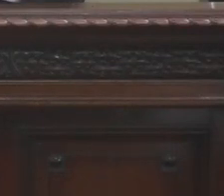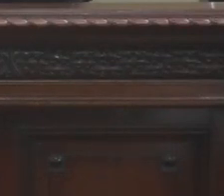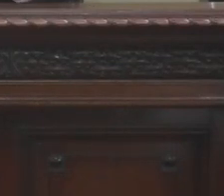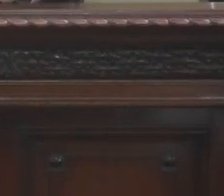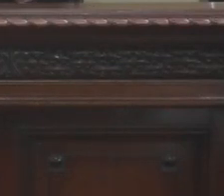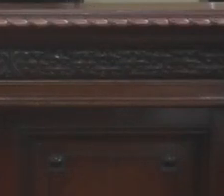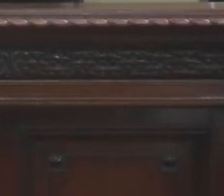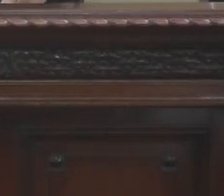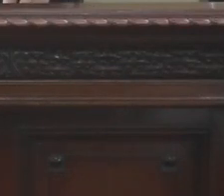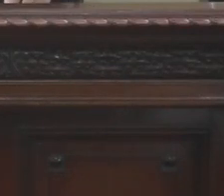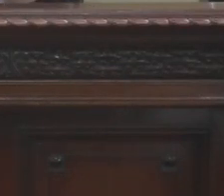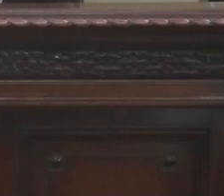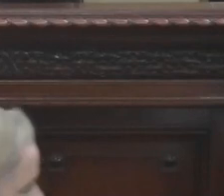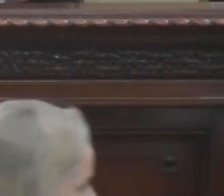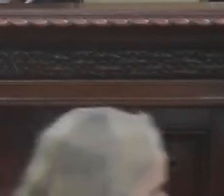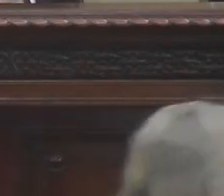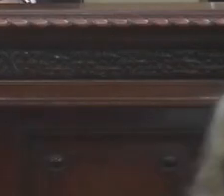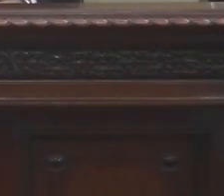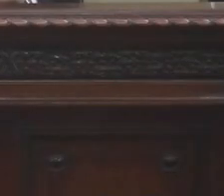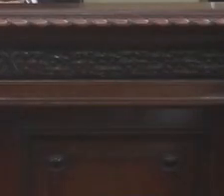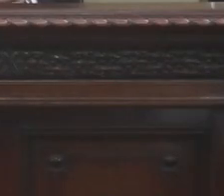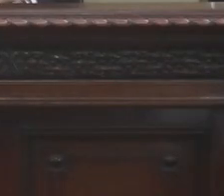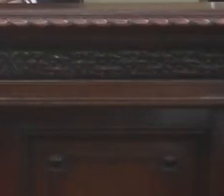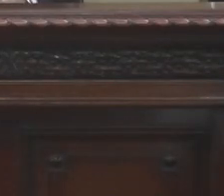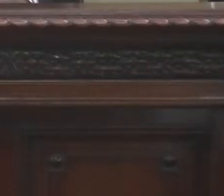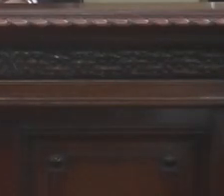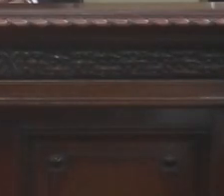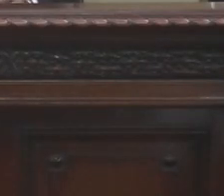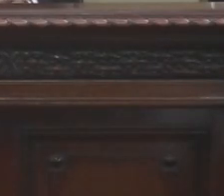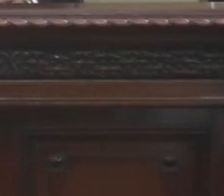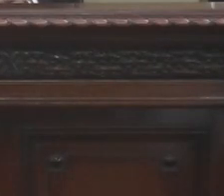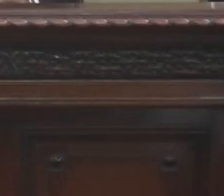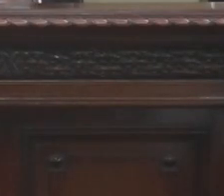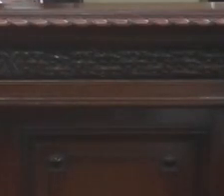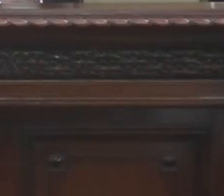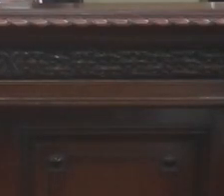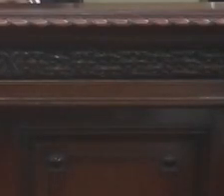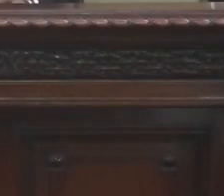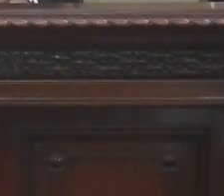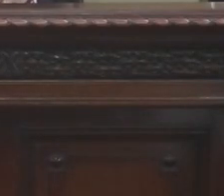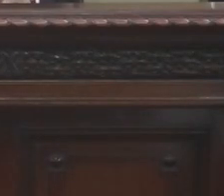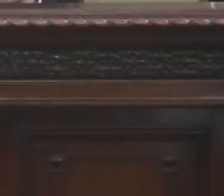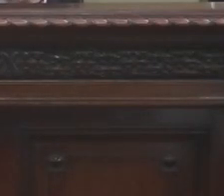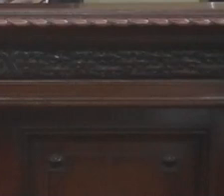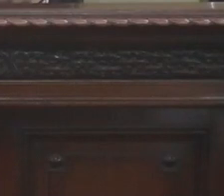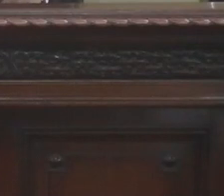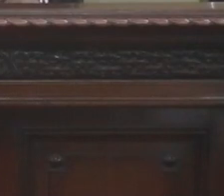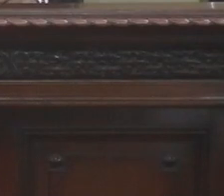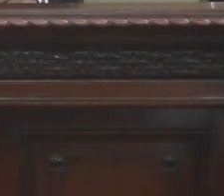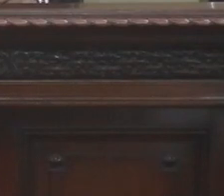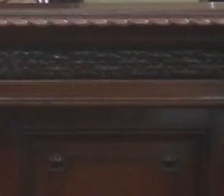y 3 a consideración en tratamiento sobre tablas del proyecto de resolución a votación